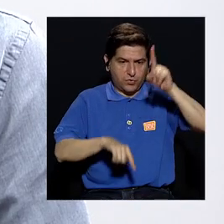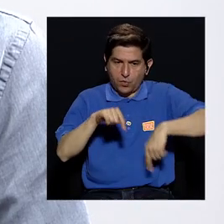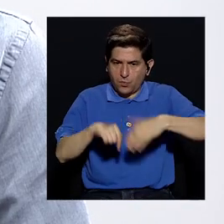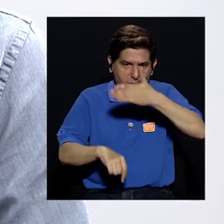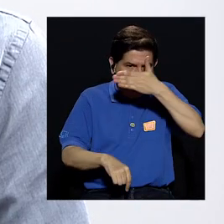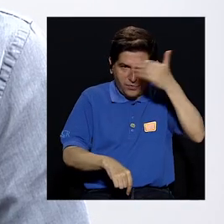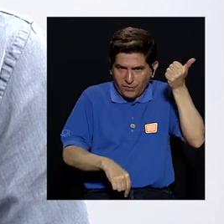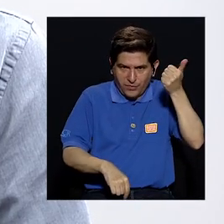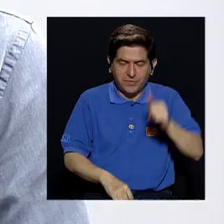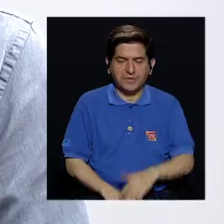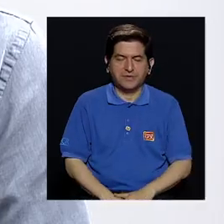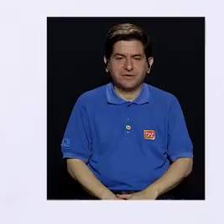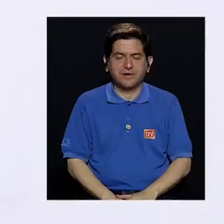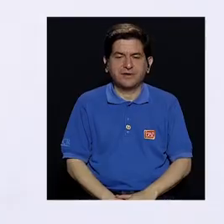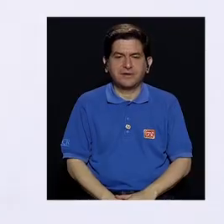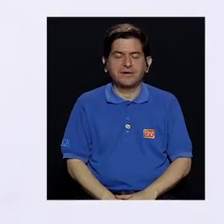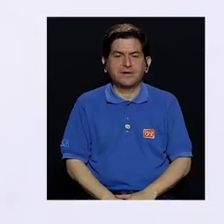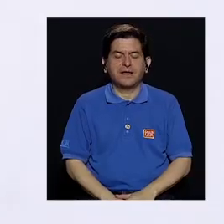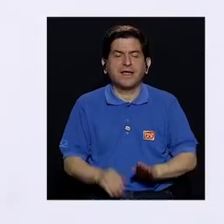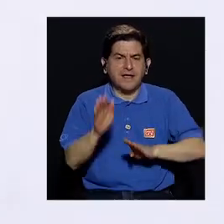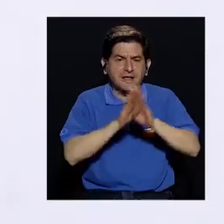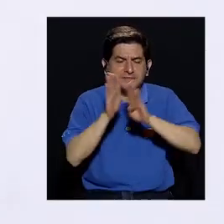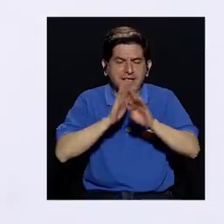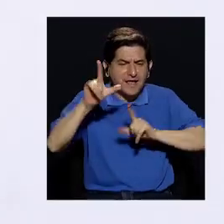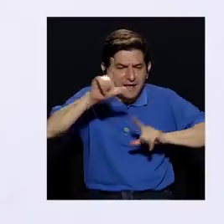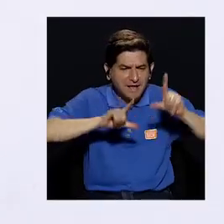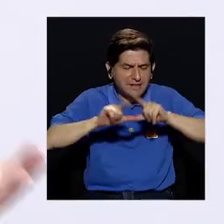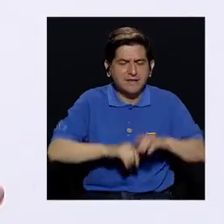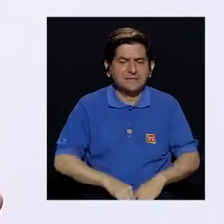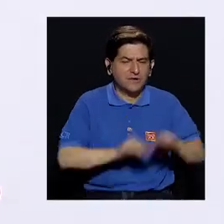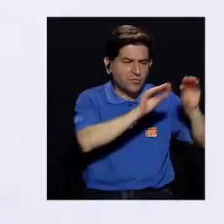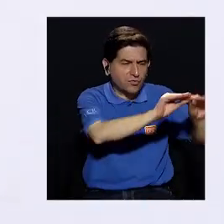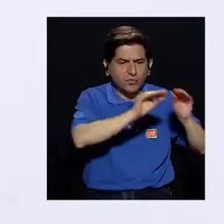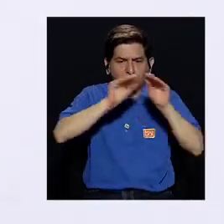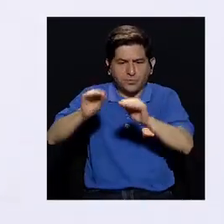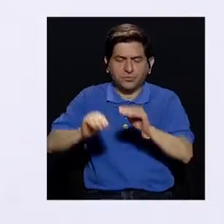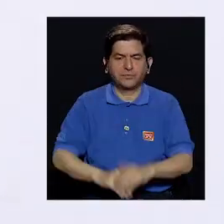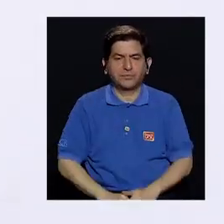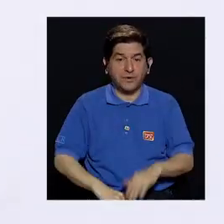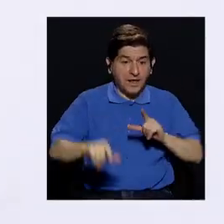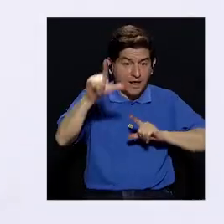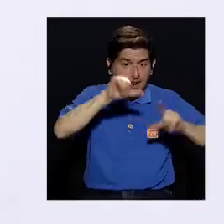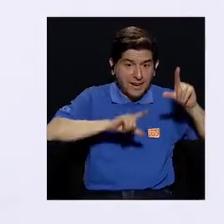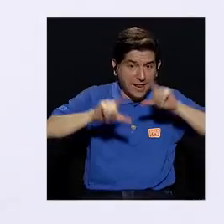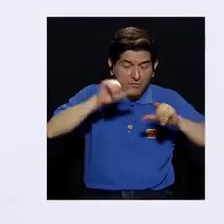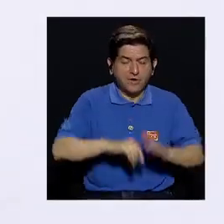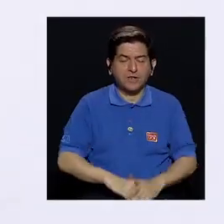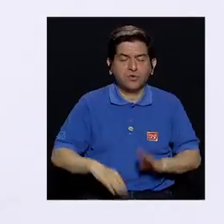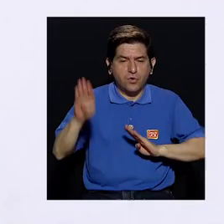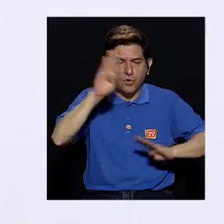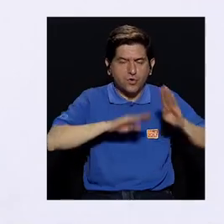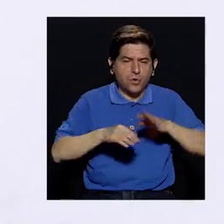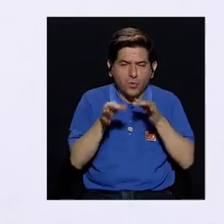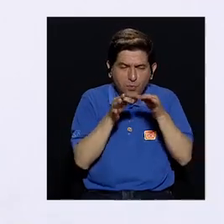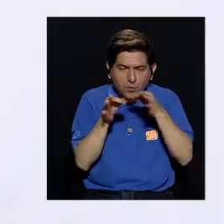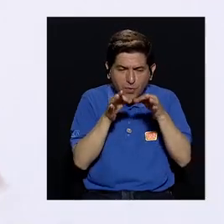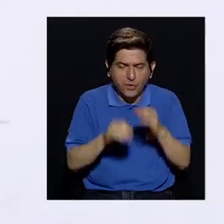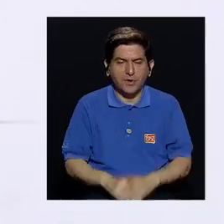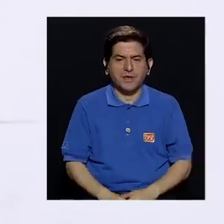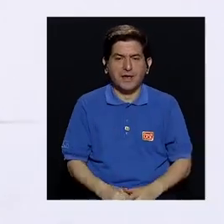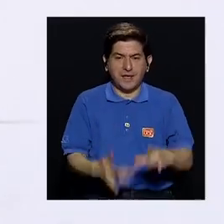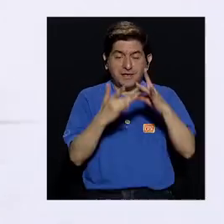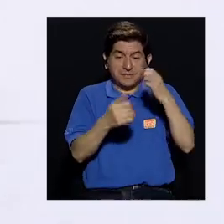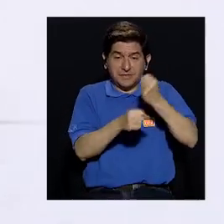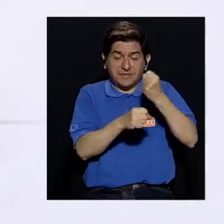que nos hemos empeñado mucho es en el desarrollo de laboratorios portátiles laboratorios por ejemplo el de biología molecular es el que